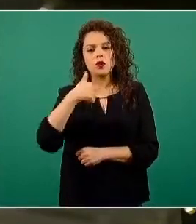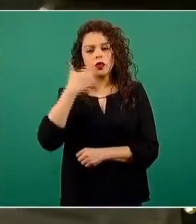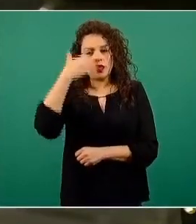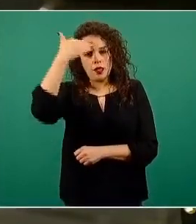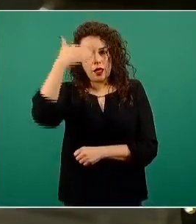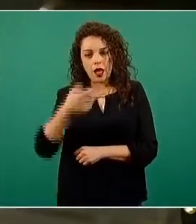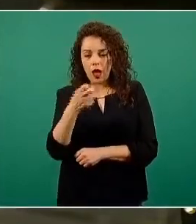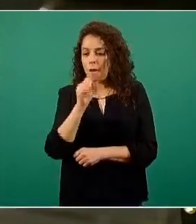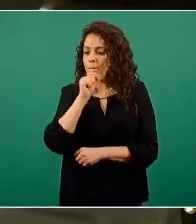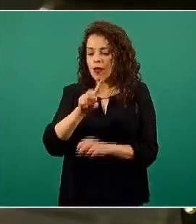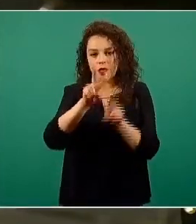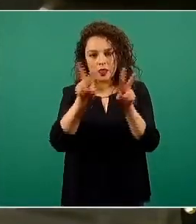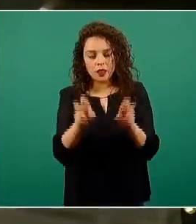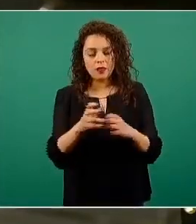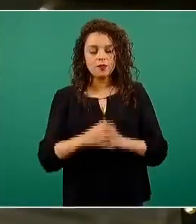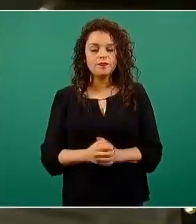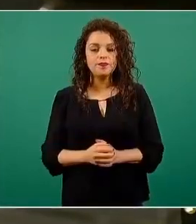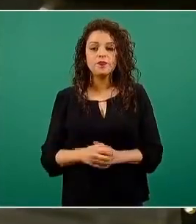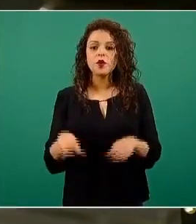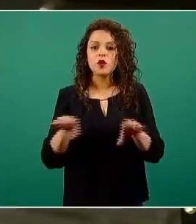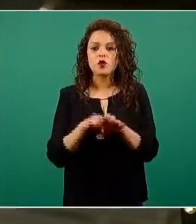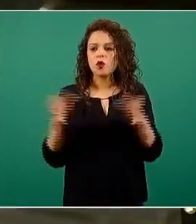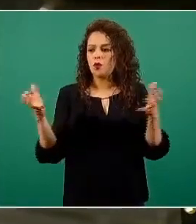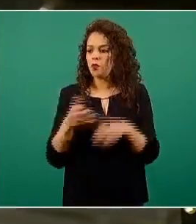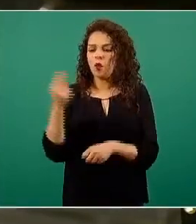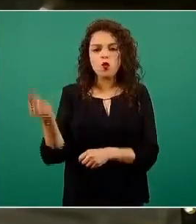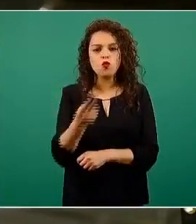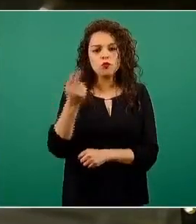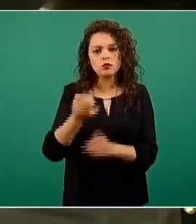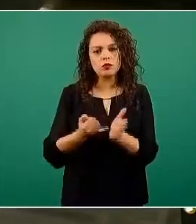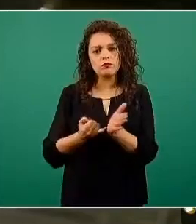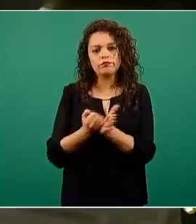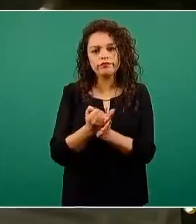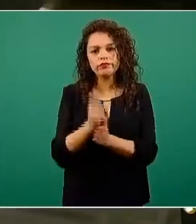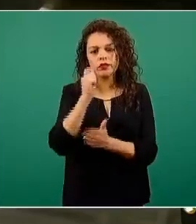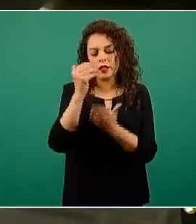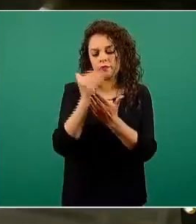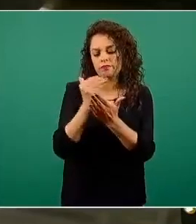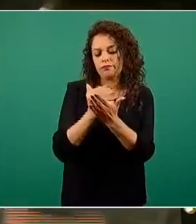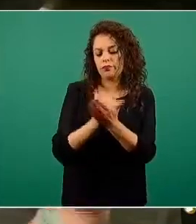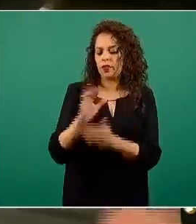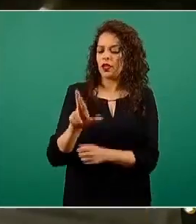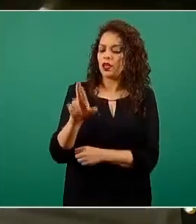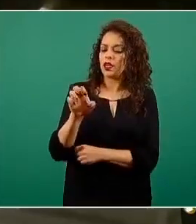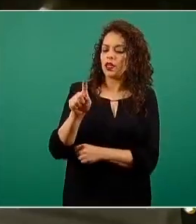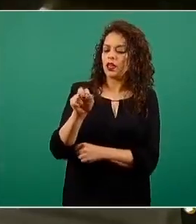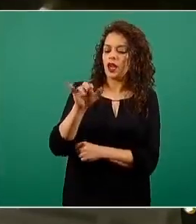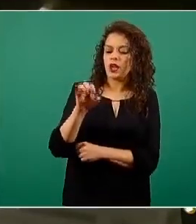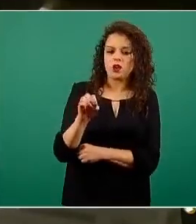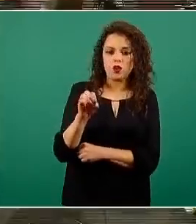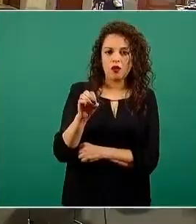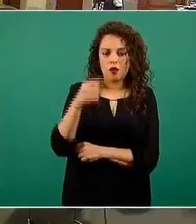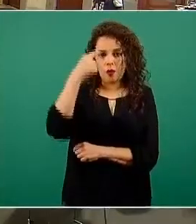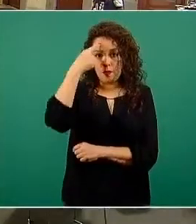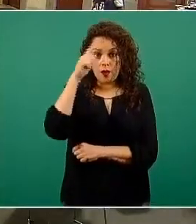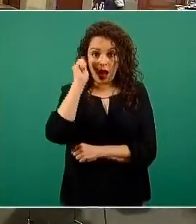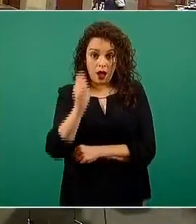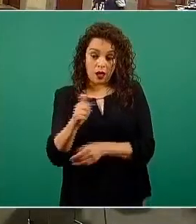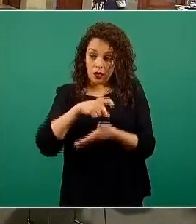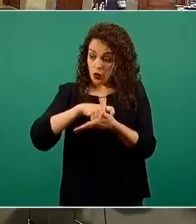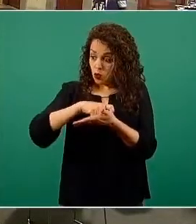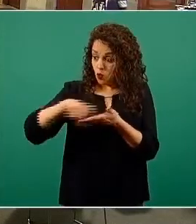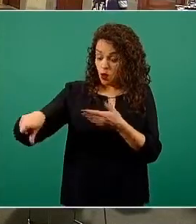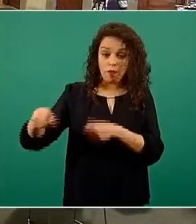tenor, ¿cómo van a definir ustedes los criterios para que el que compre la vacuna, si es